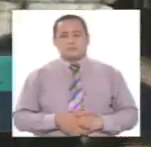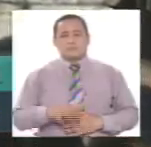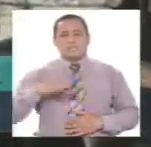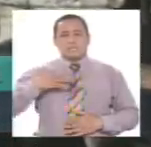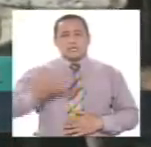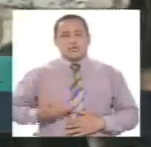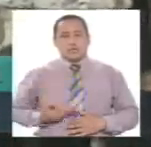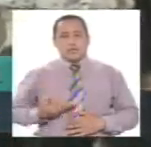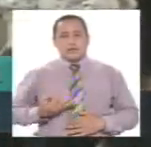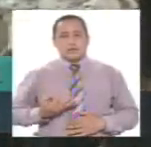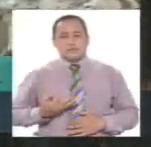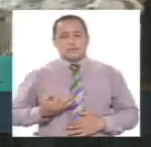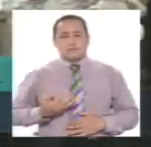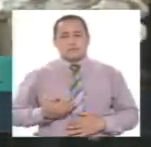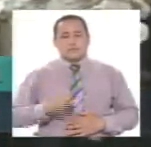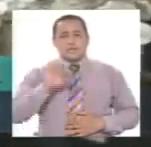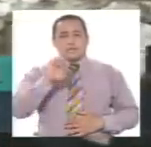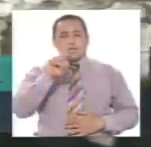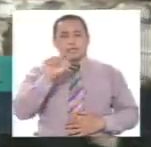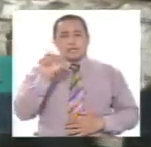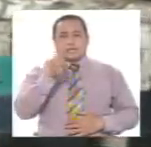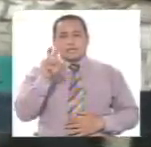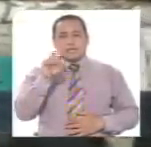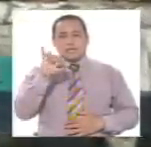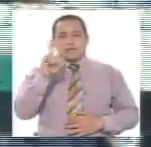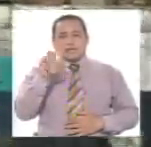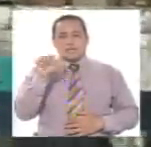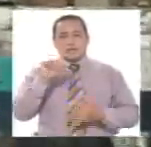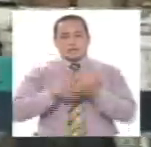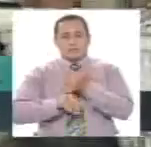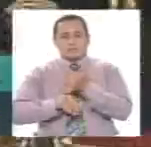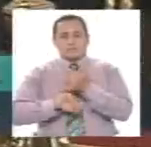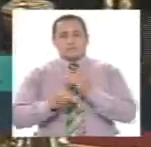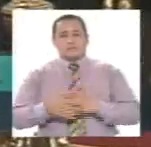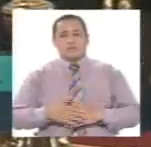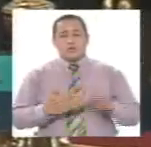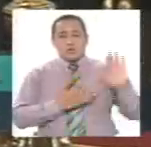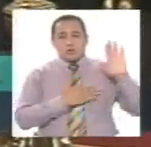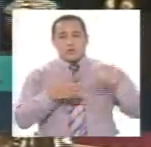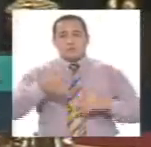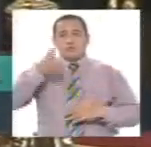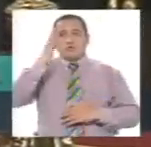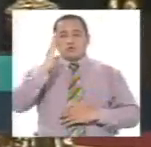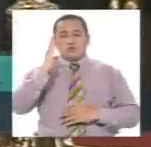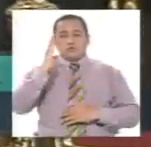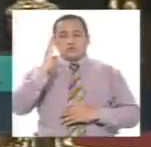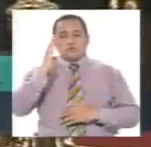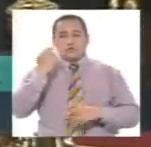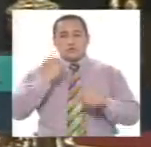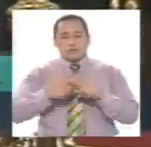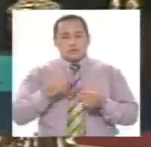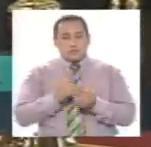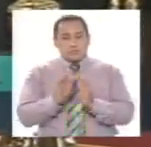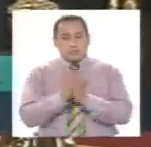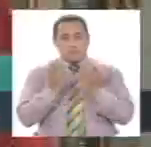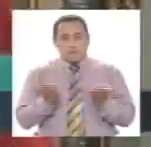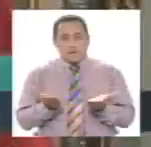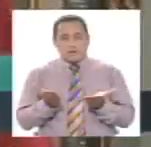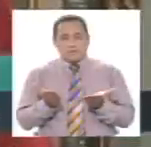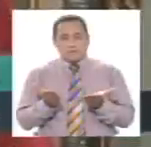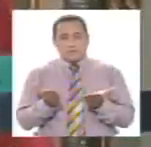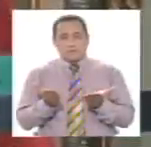Señora Eda Rivas Franchini, juráis por Dios y estos santos